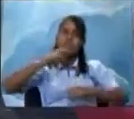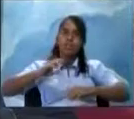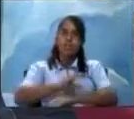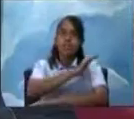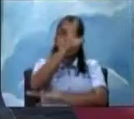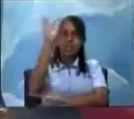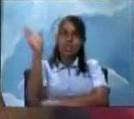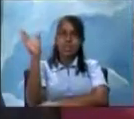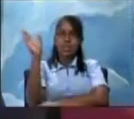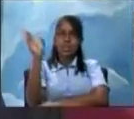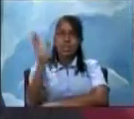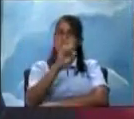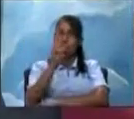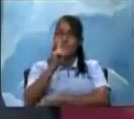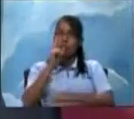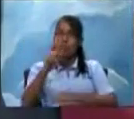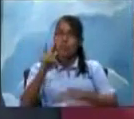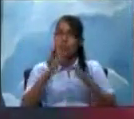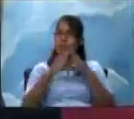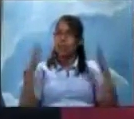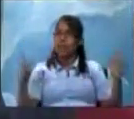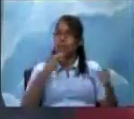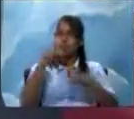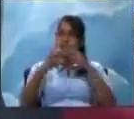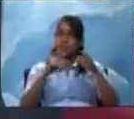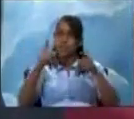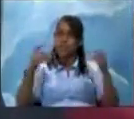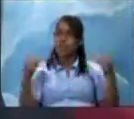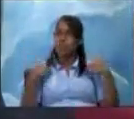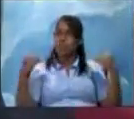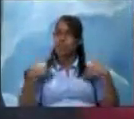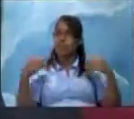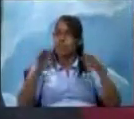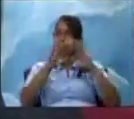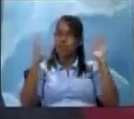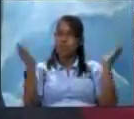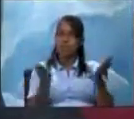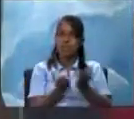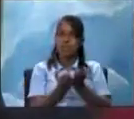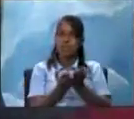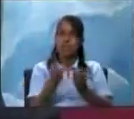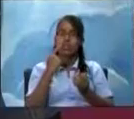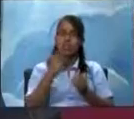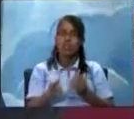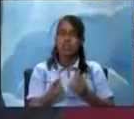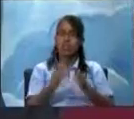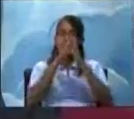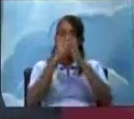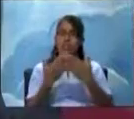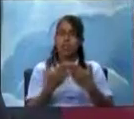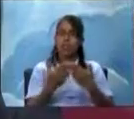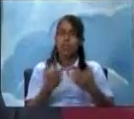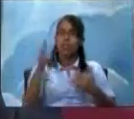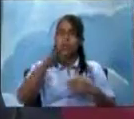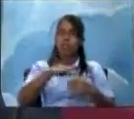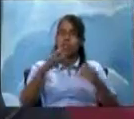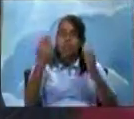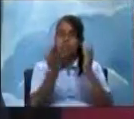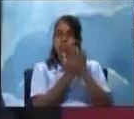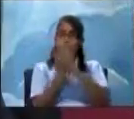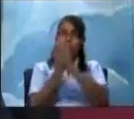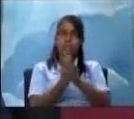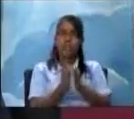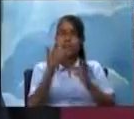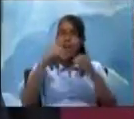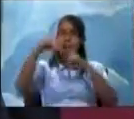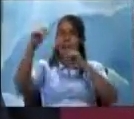Celestial. No veremos la gran tribulación que sufrirá la tierra. Dice la Biblia, lo hemos estado